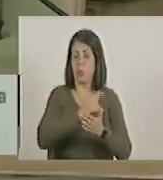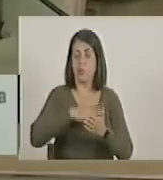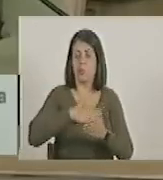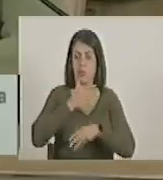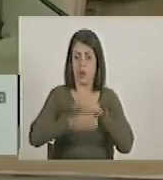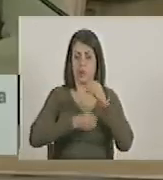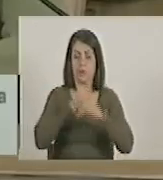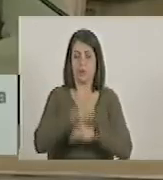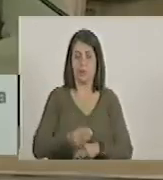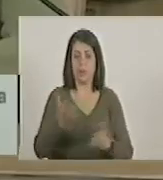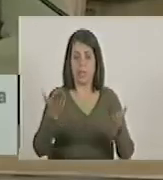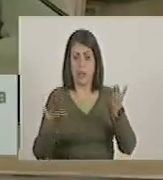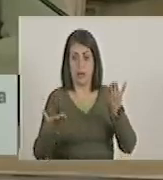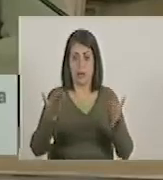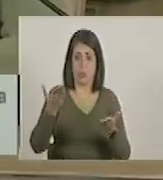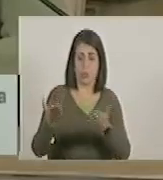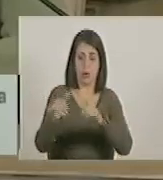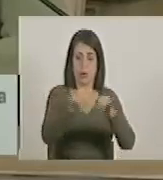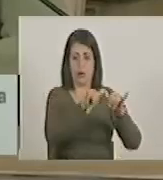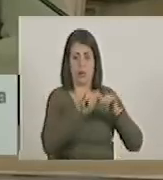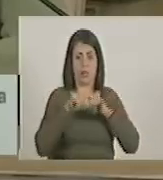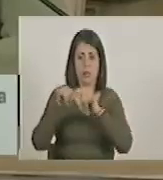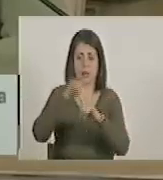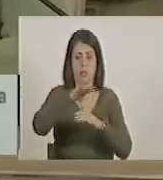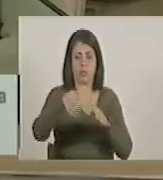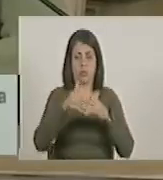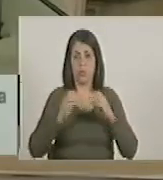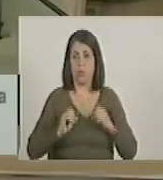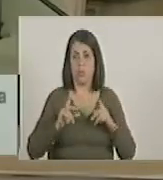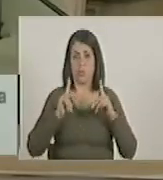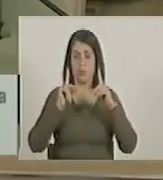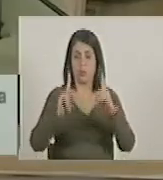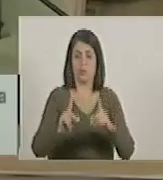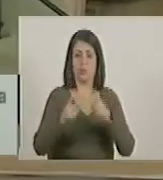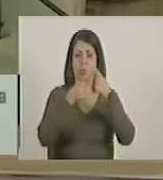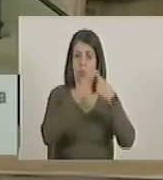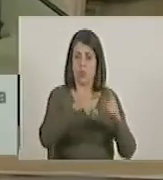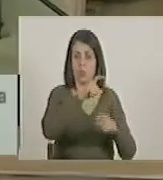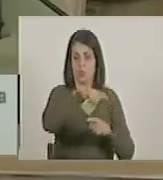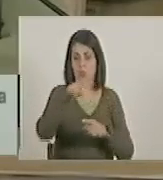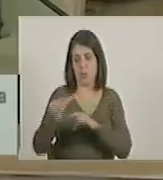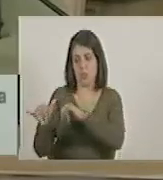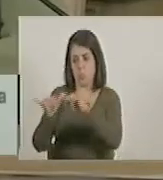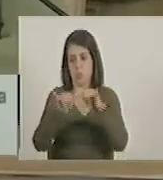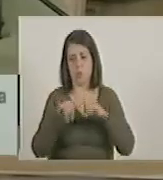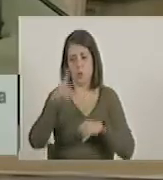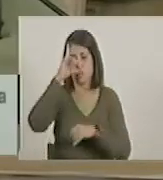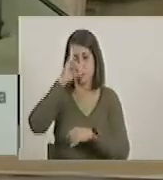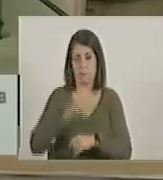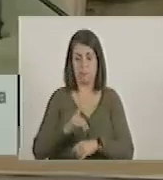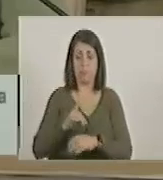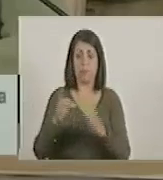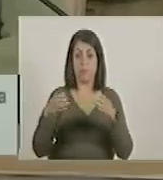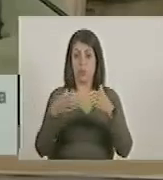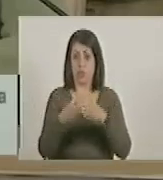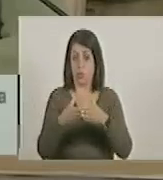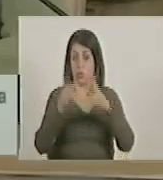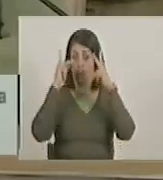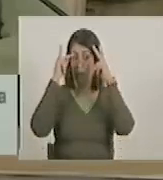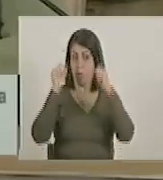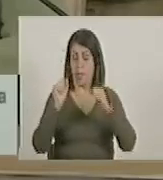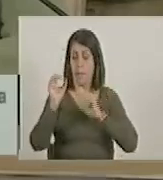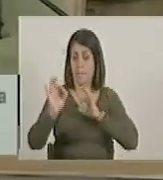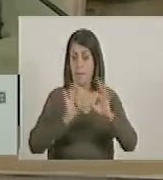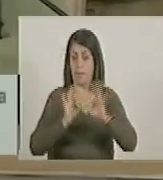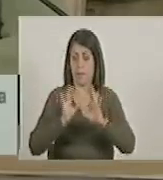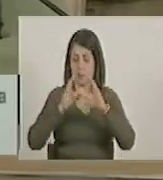universitarios en equiparación e igualdad de condiciones y oportunidades a las demás personas. 2. Un equipo